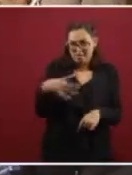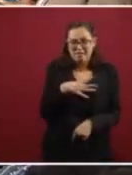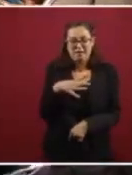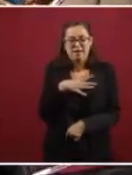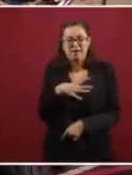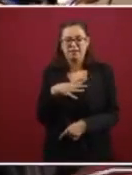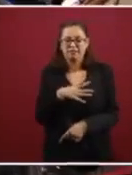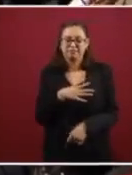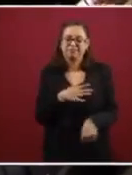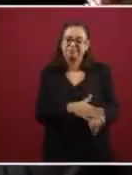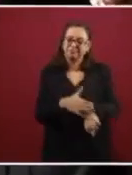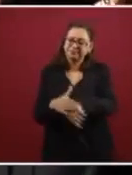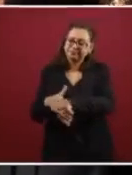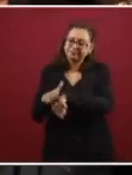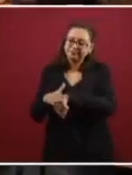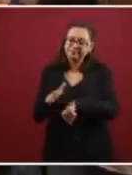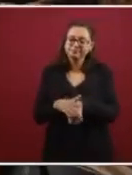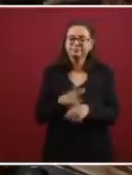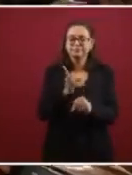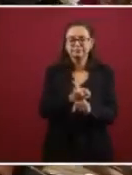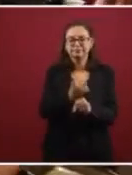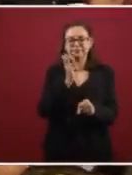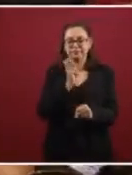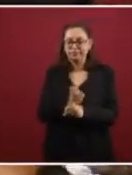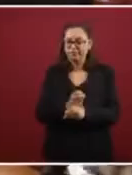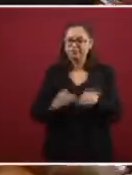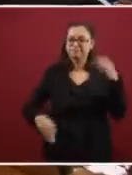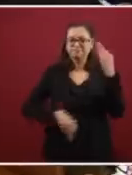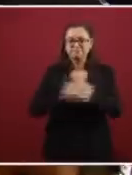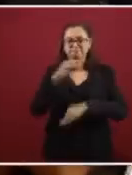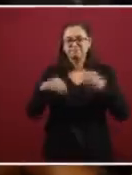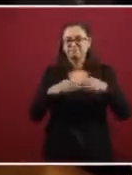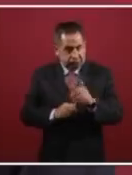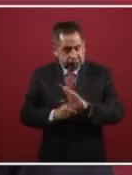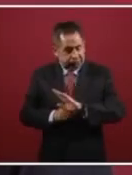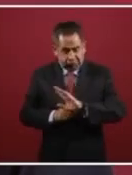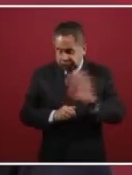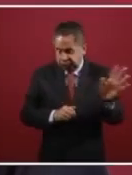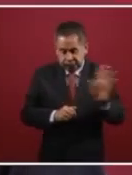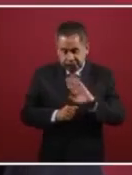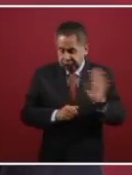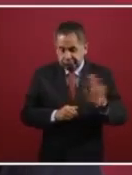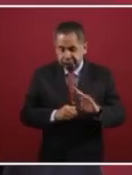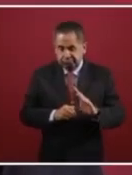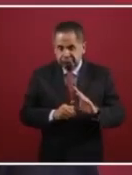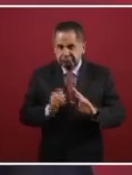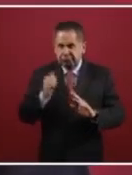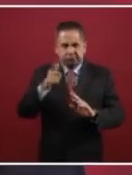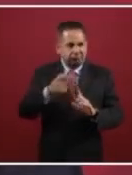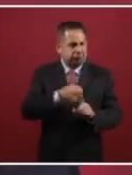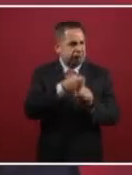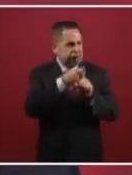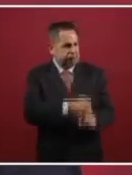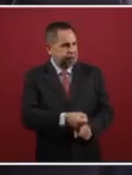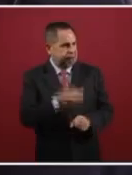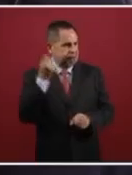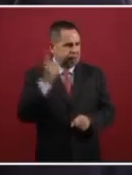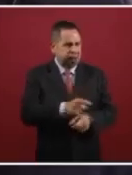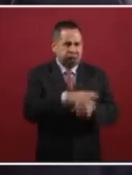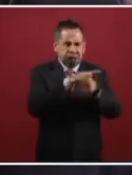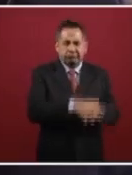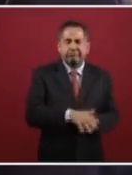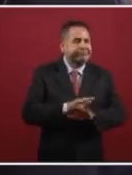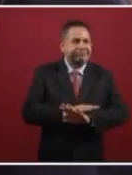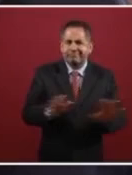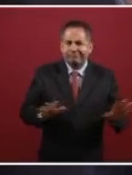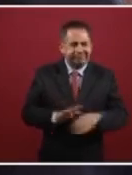nada que tenga que ver con medidas autoritarias. No